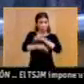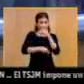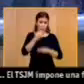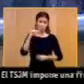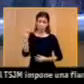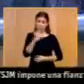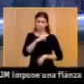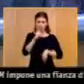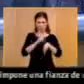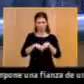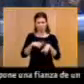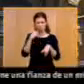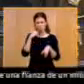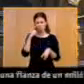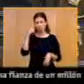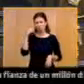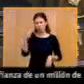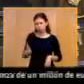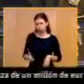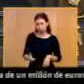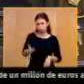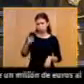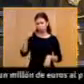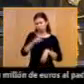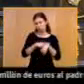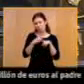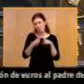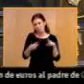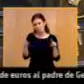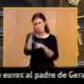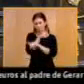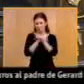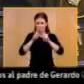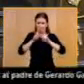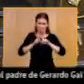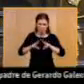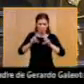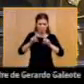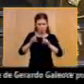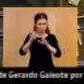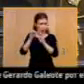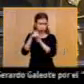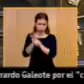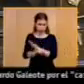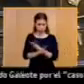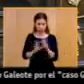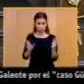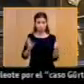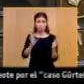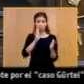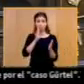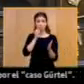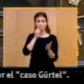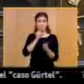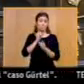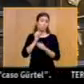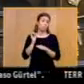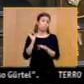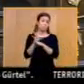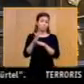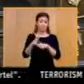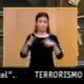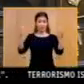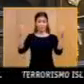tiempo pasa lento y los problemas se eternizan y agudizan. En la comunicación remitida por el Gobierno a la Cámara,